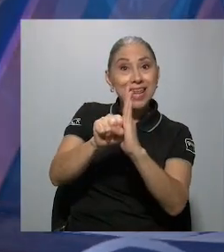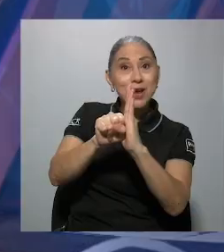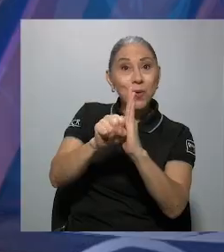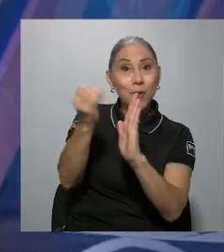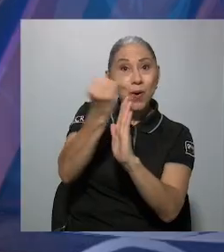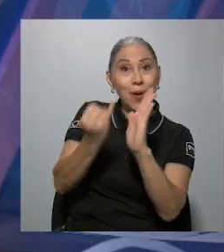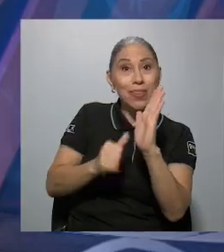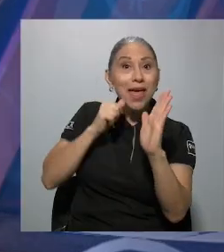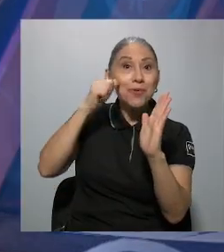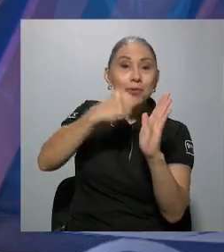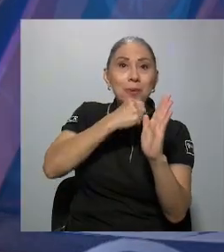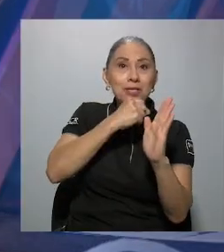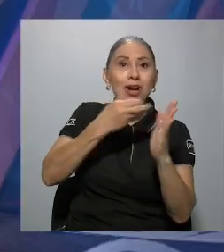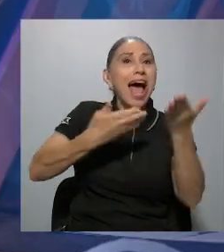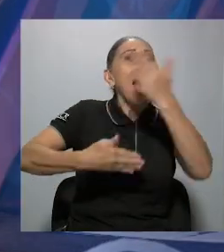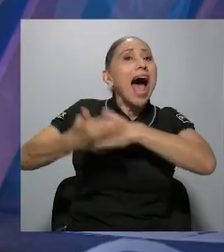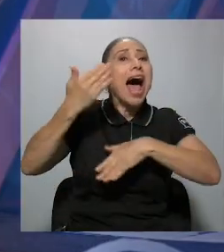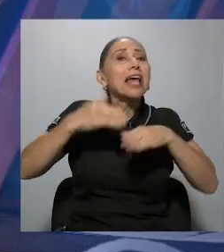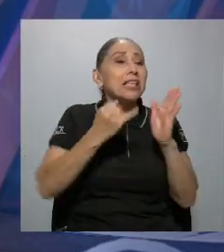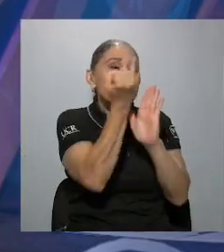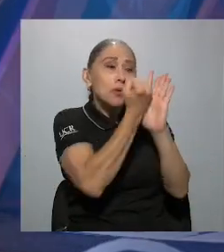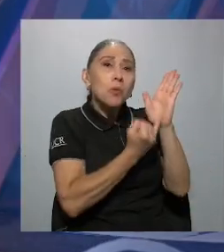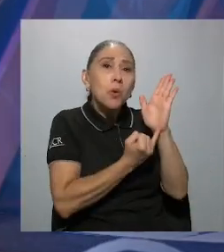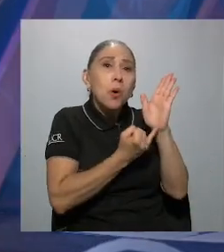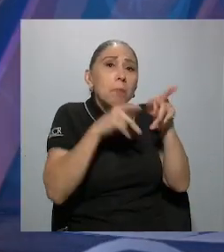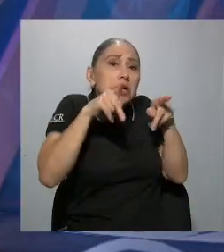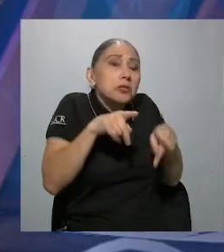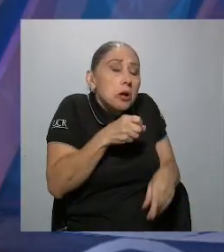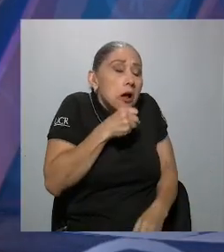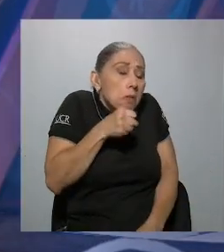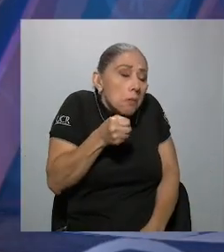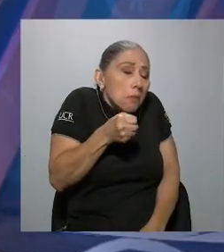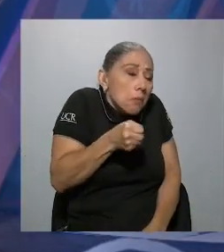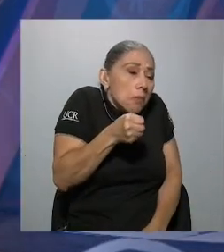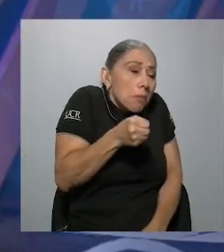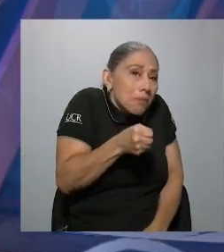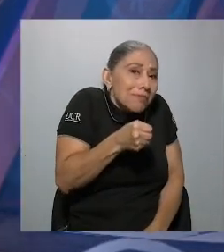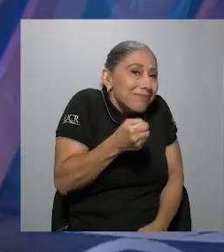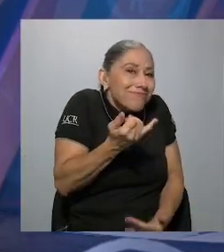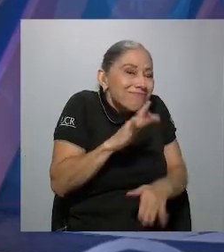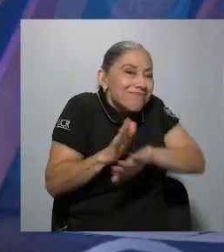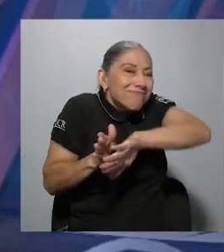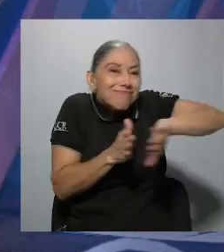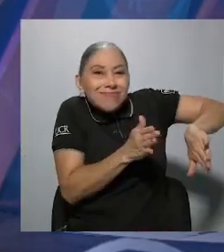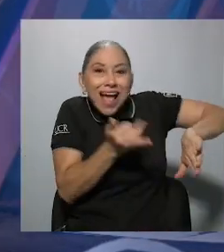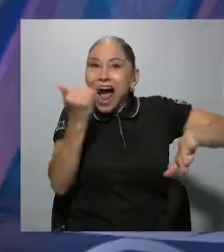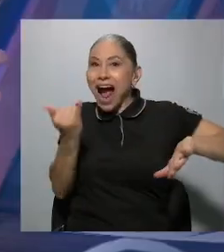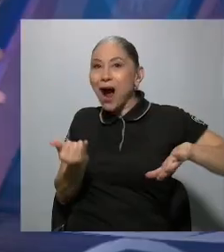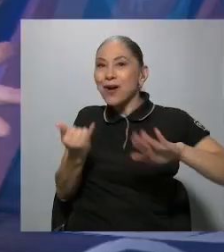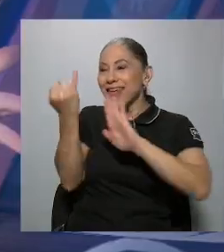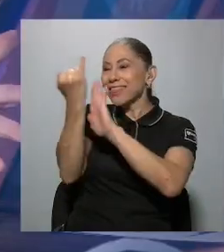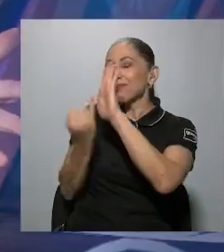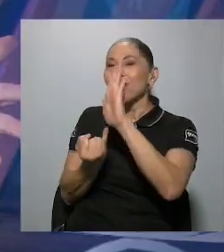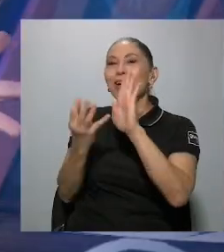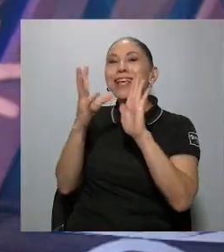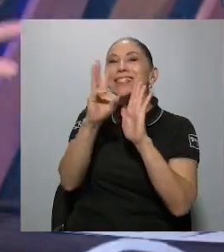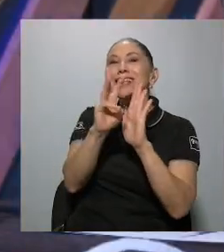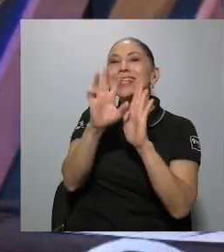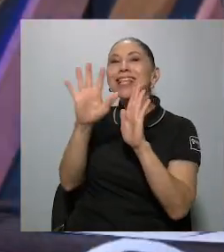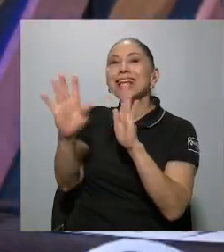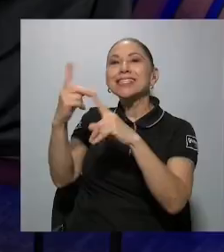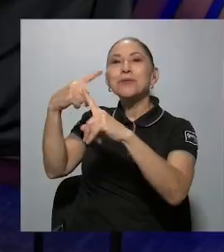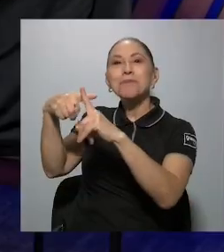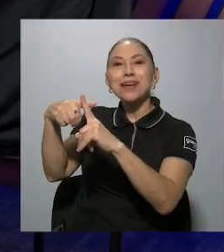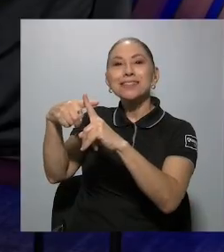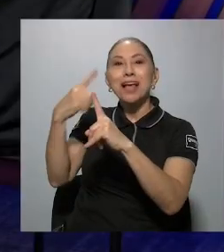Ya se quitó aquella persona agachadita con un bastón y ahora dice 65 y más. Porque justamente eso ha cambiado.